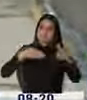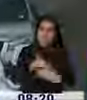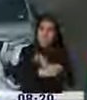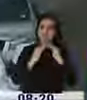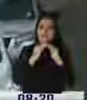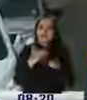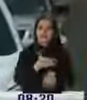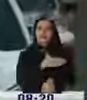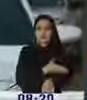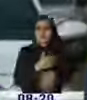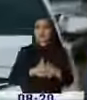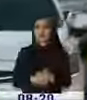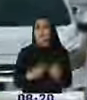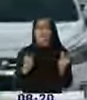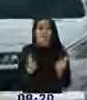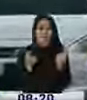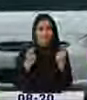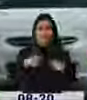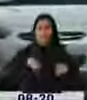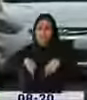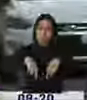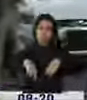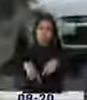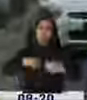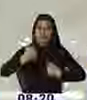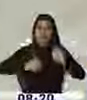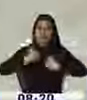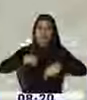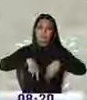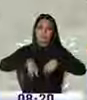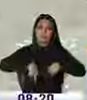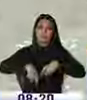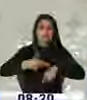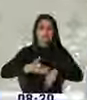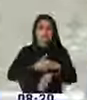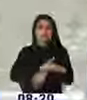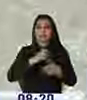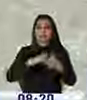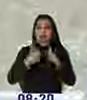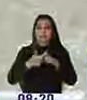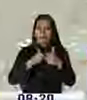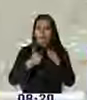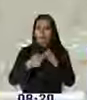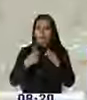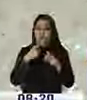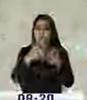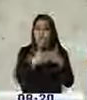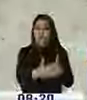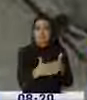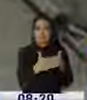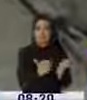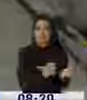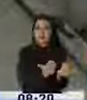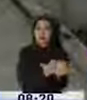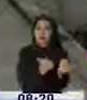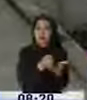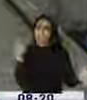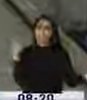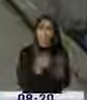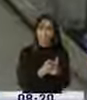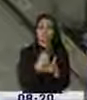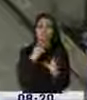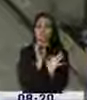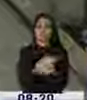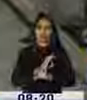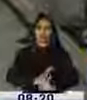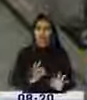casa. La alta velocidad con las que manejan los conductores ha causado que se choquen con el recolector de basura, que ya no